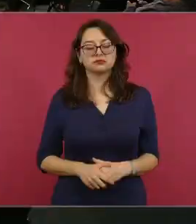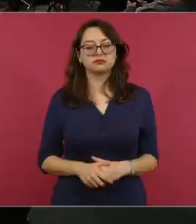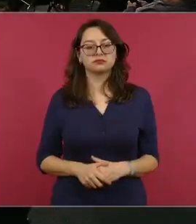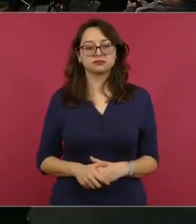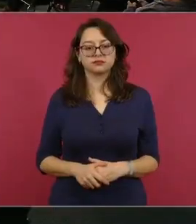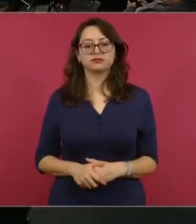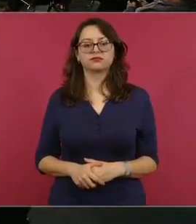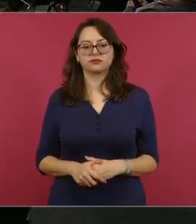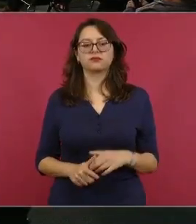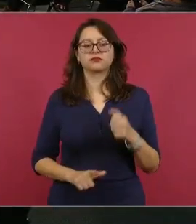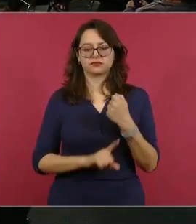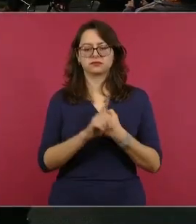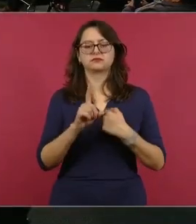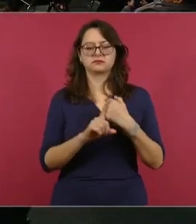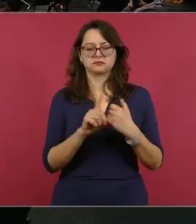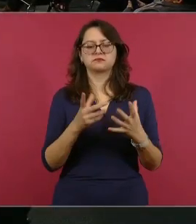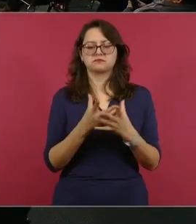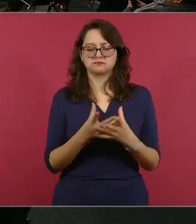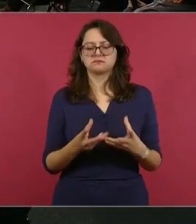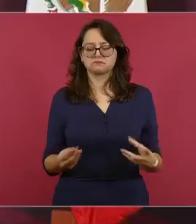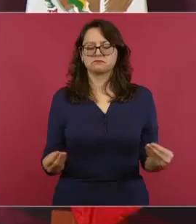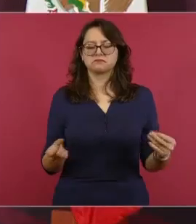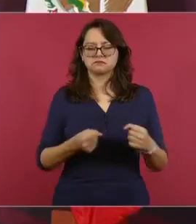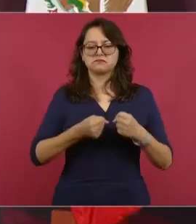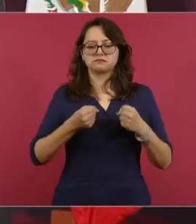pero lo vamos a resolver porque